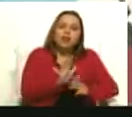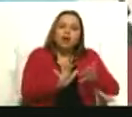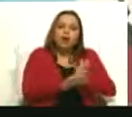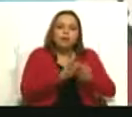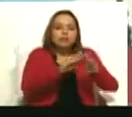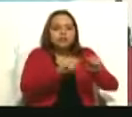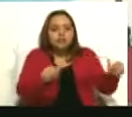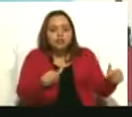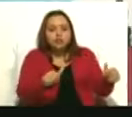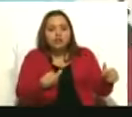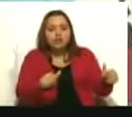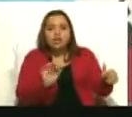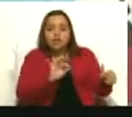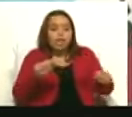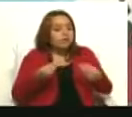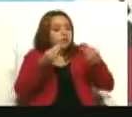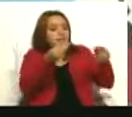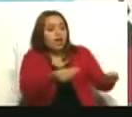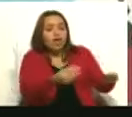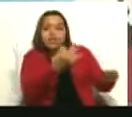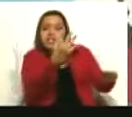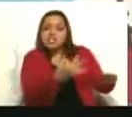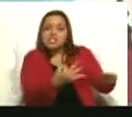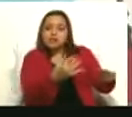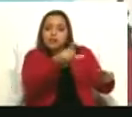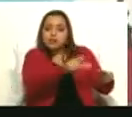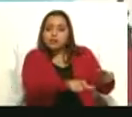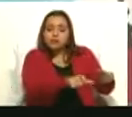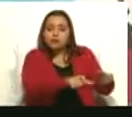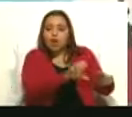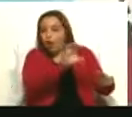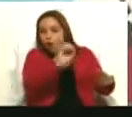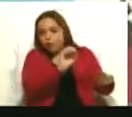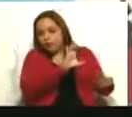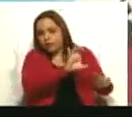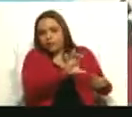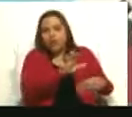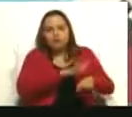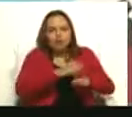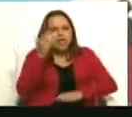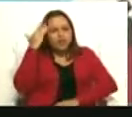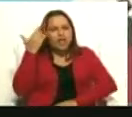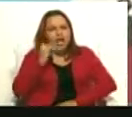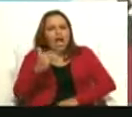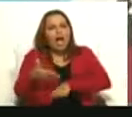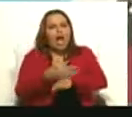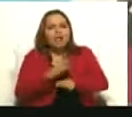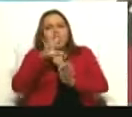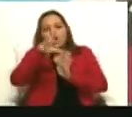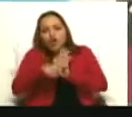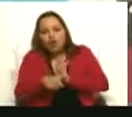territorio entregárselo a un tercero, porque sabía que habíamos sido víctimas del robo, del fraude del laudo